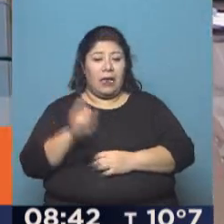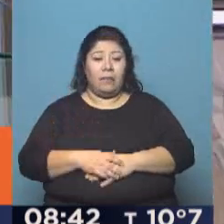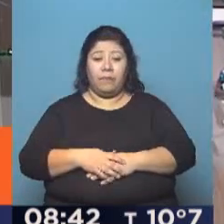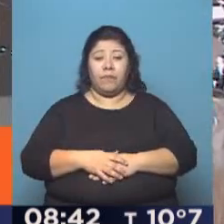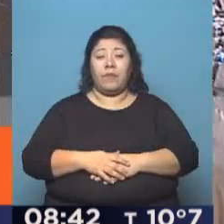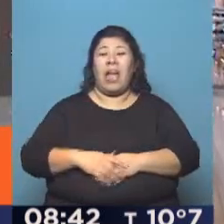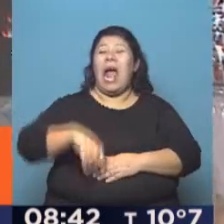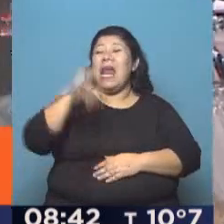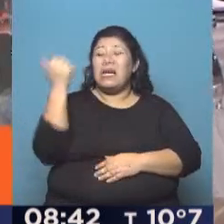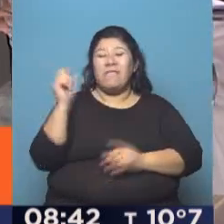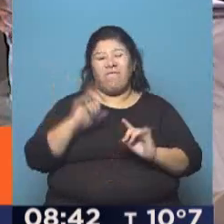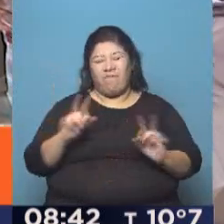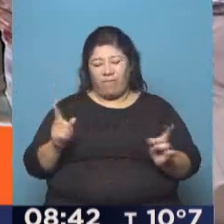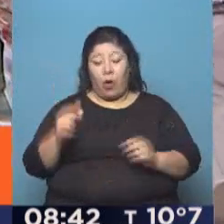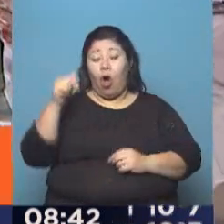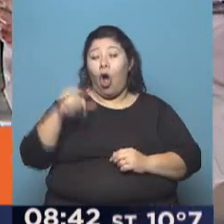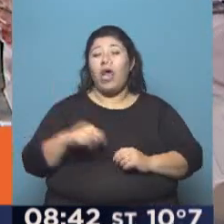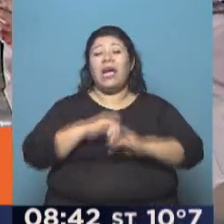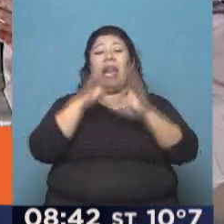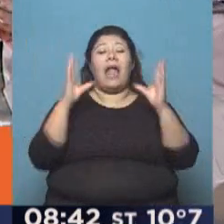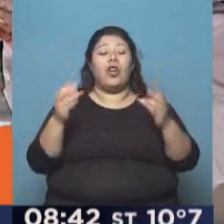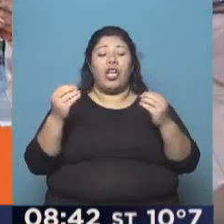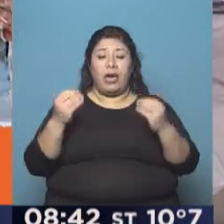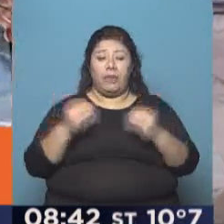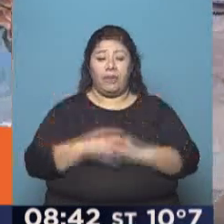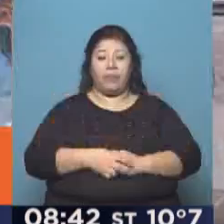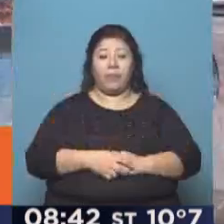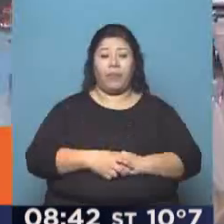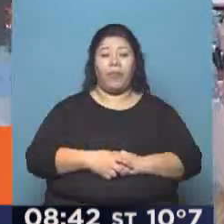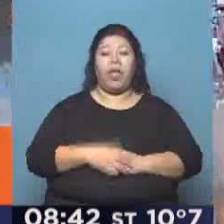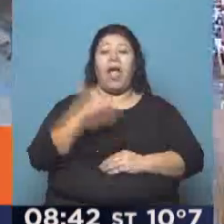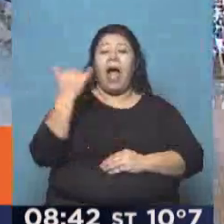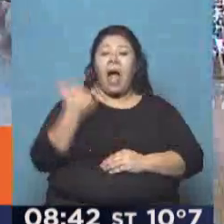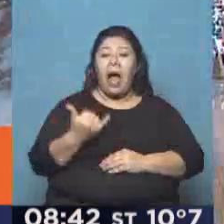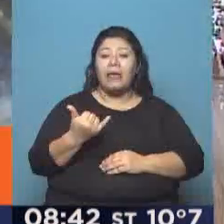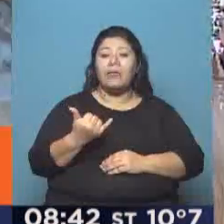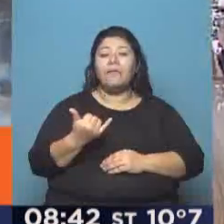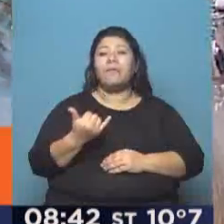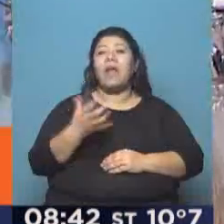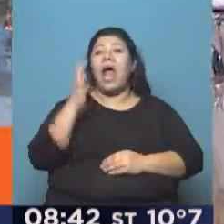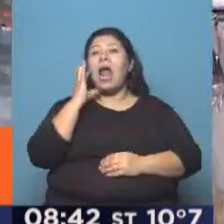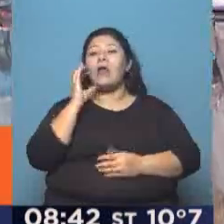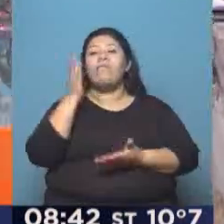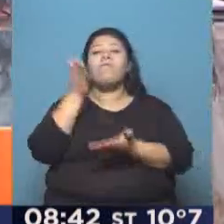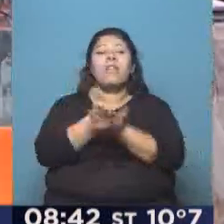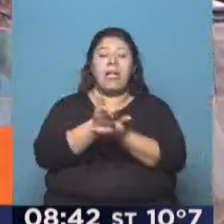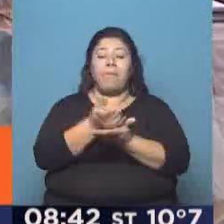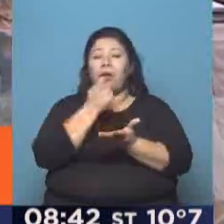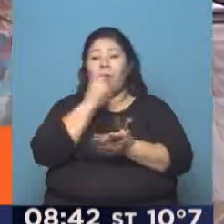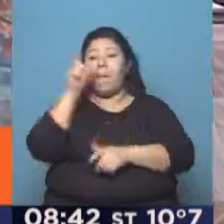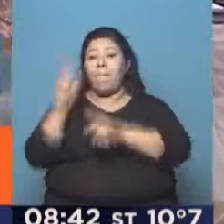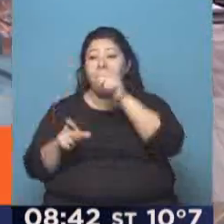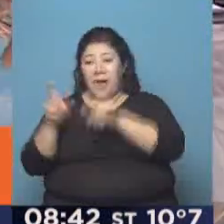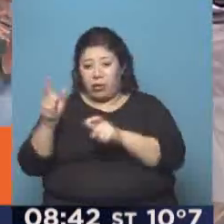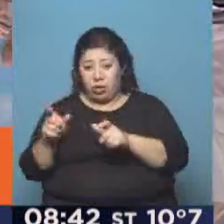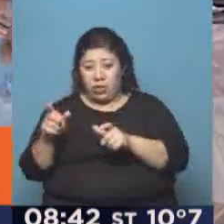de ganancia Hoy está claro que hay un espacio intermedio muy importante de mucha gente que dice como